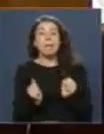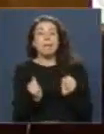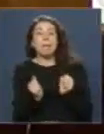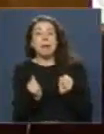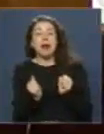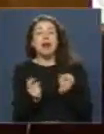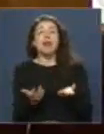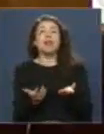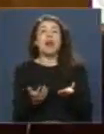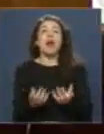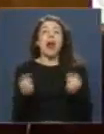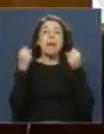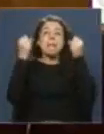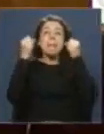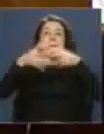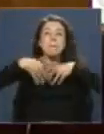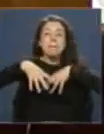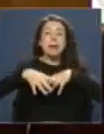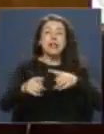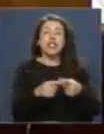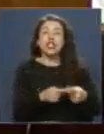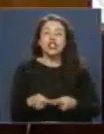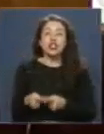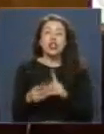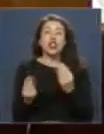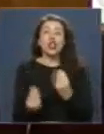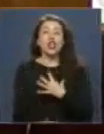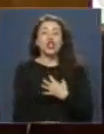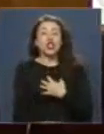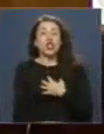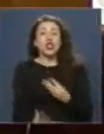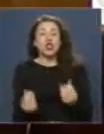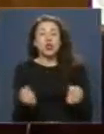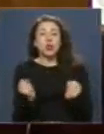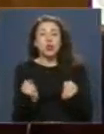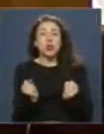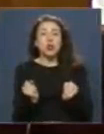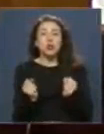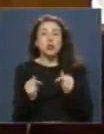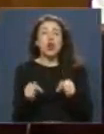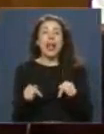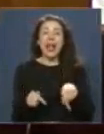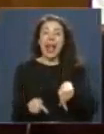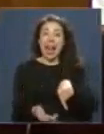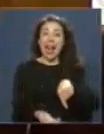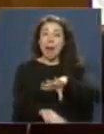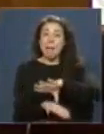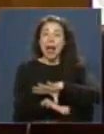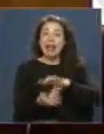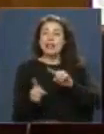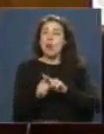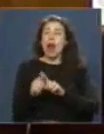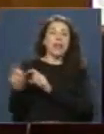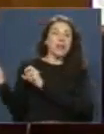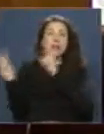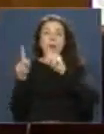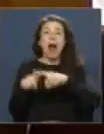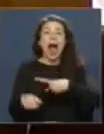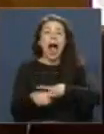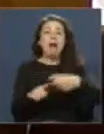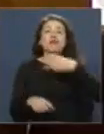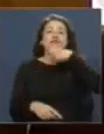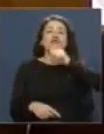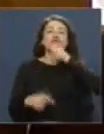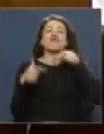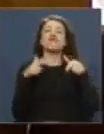la protesta social. Les está asustando que este llamado pueblo se levante, que amenace los